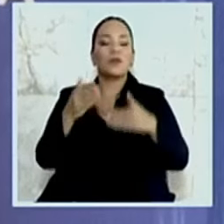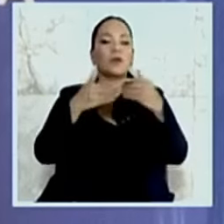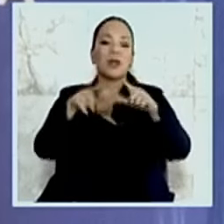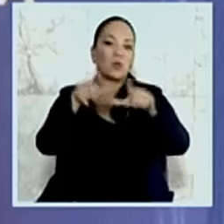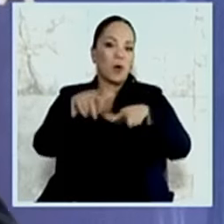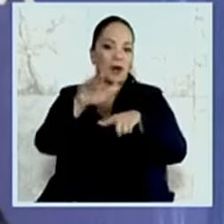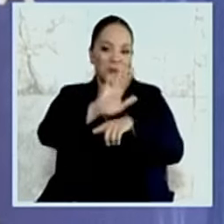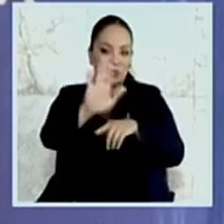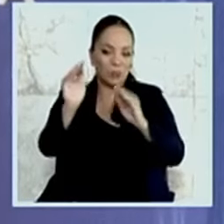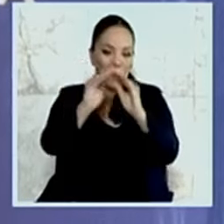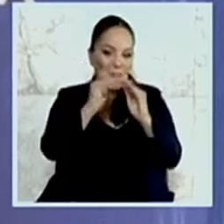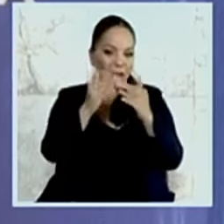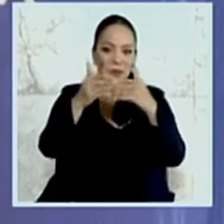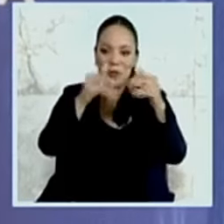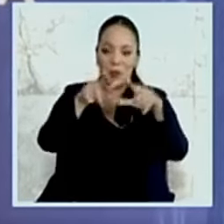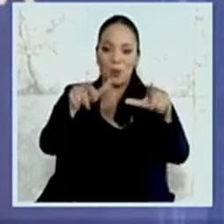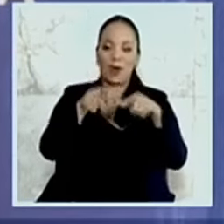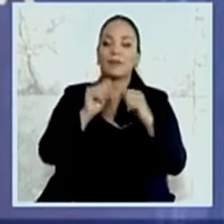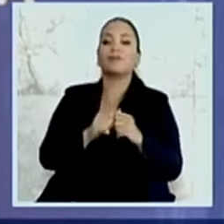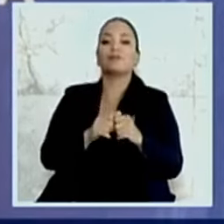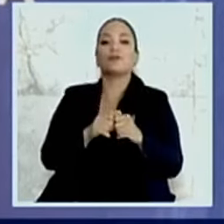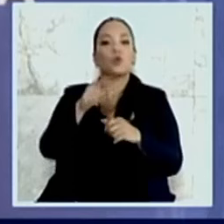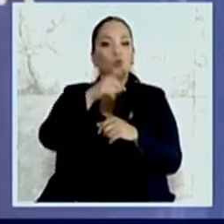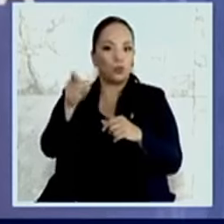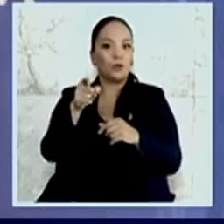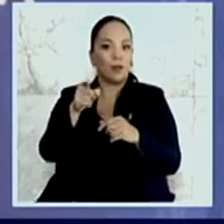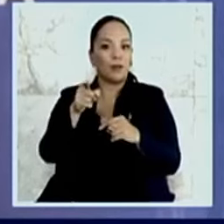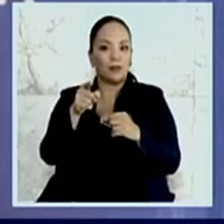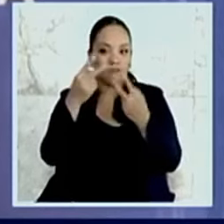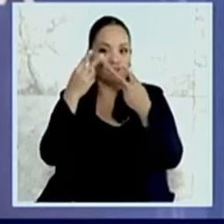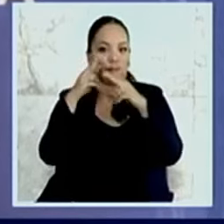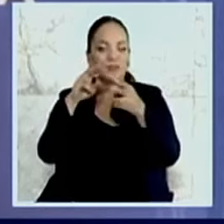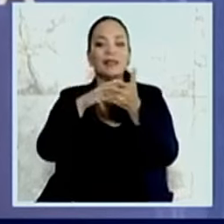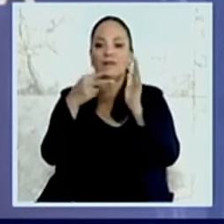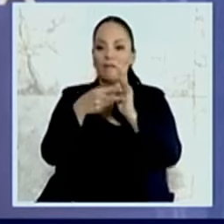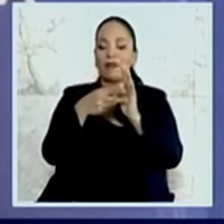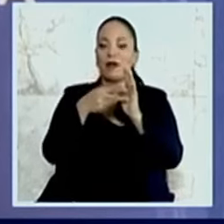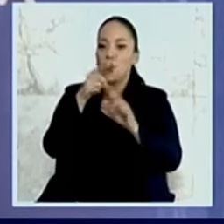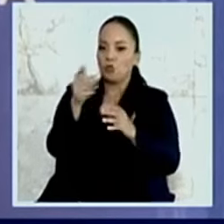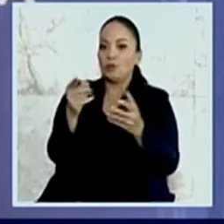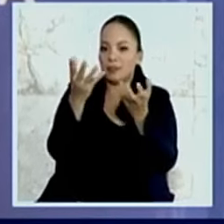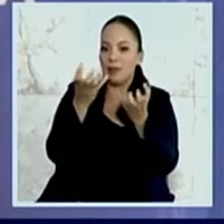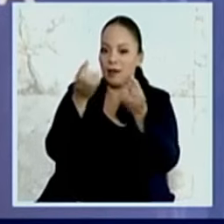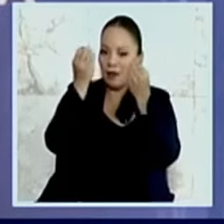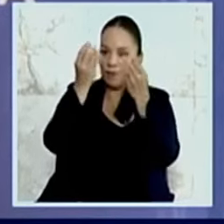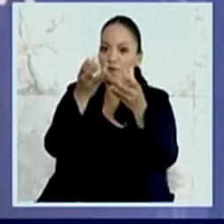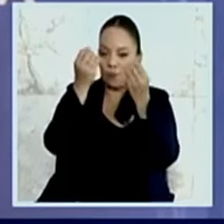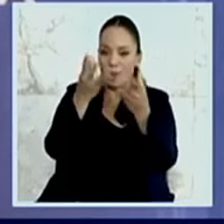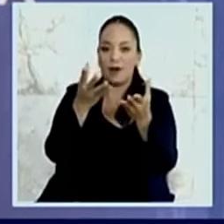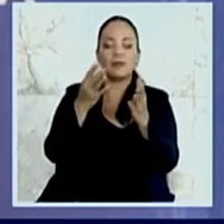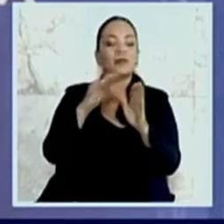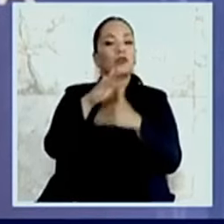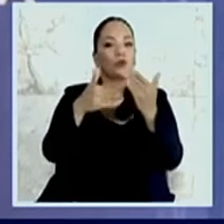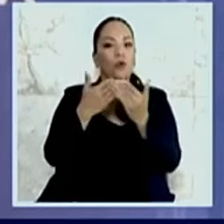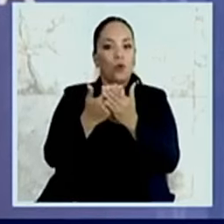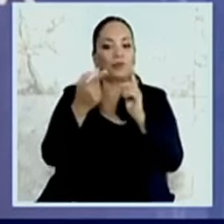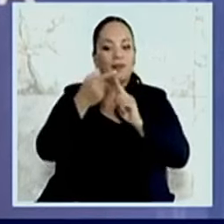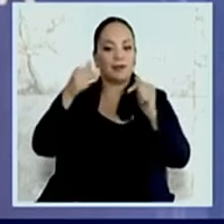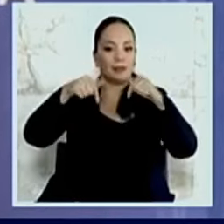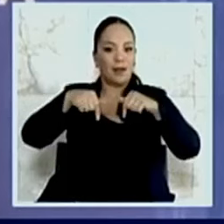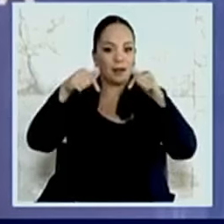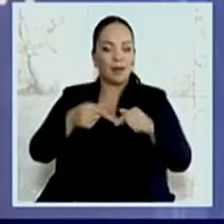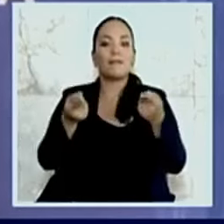estén y por querer informarse de este lado de lo que está ocurriendo en el país